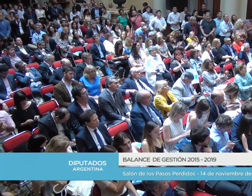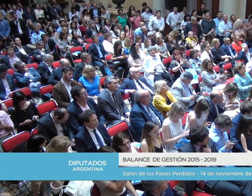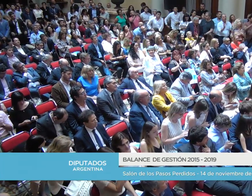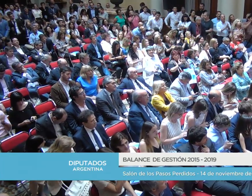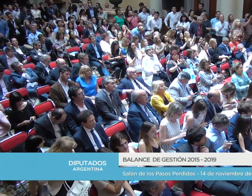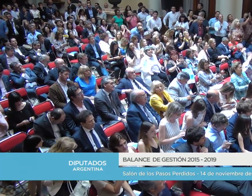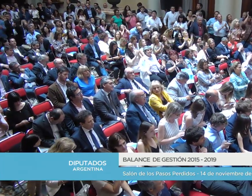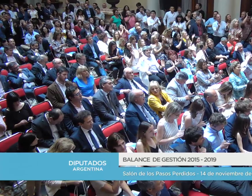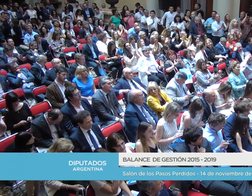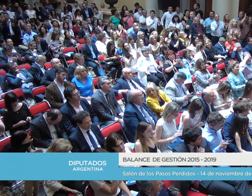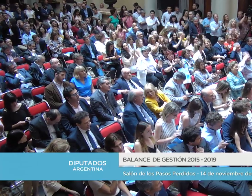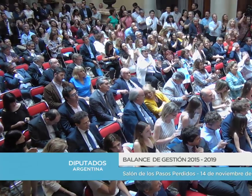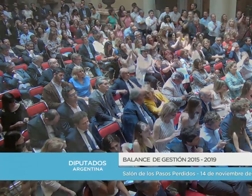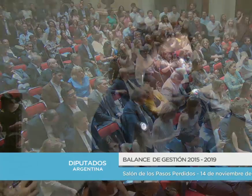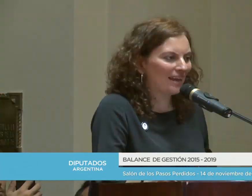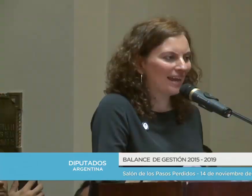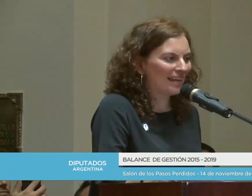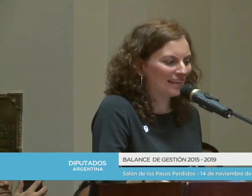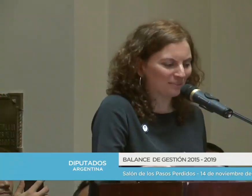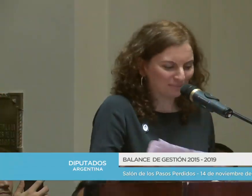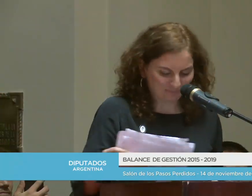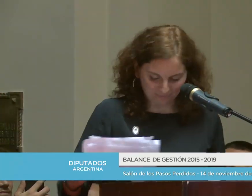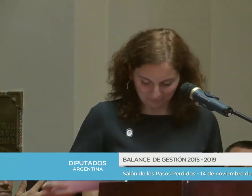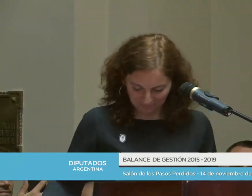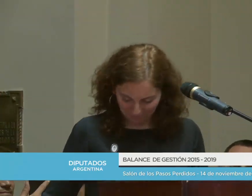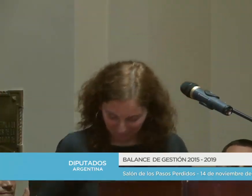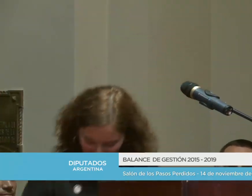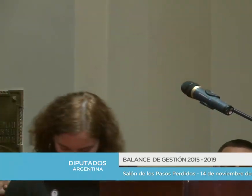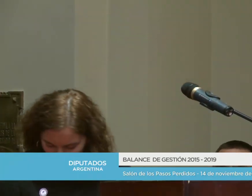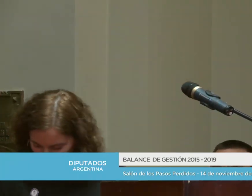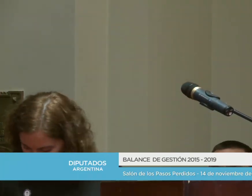Próspero, secretario general de APL.